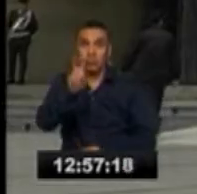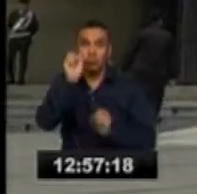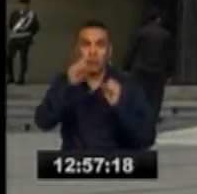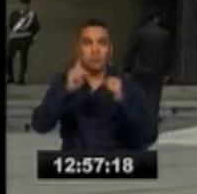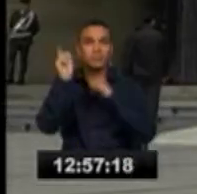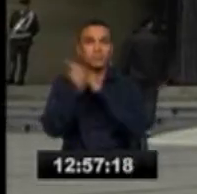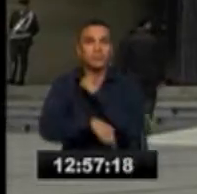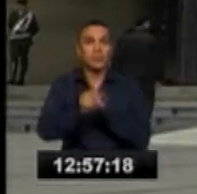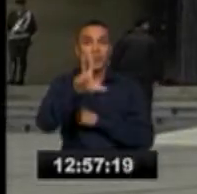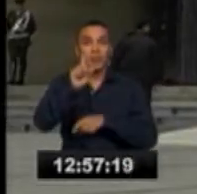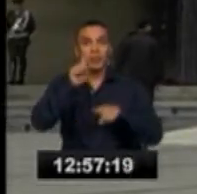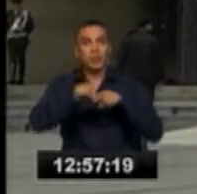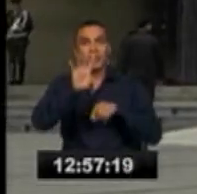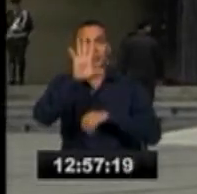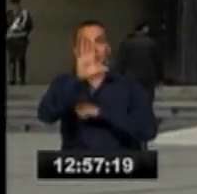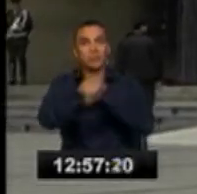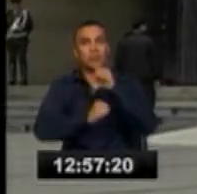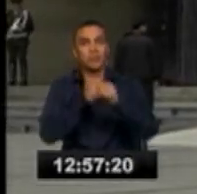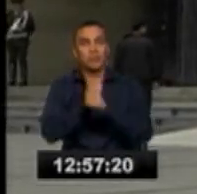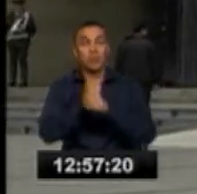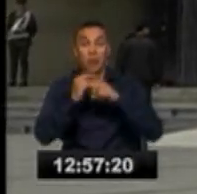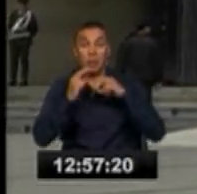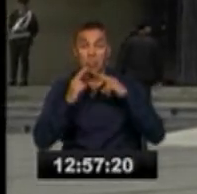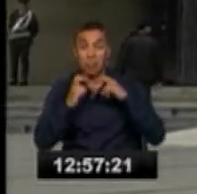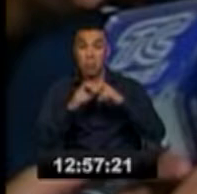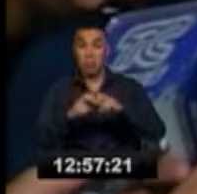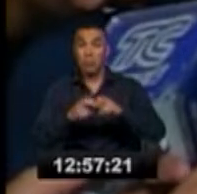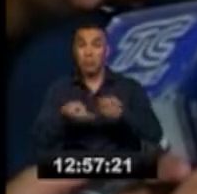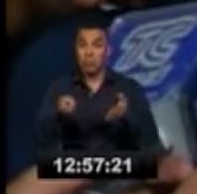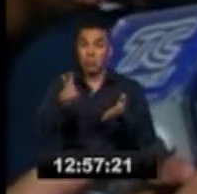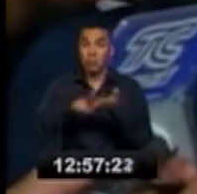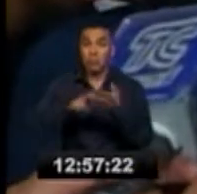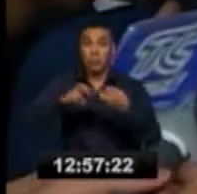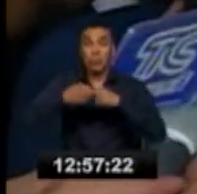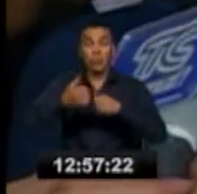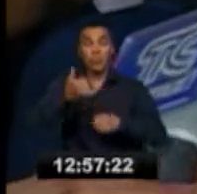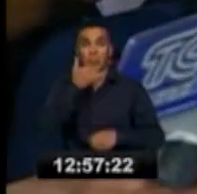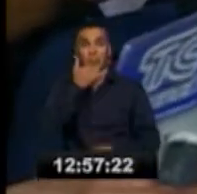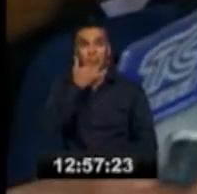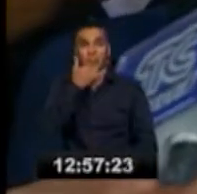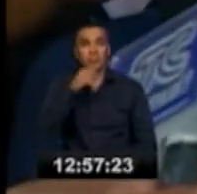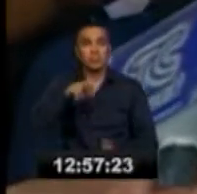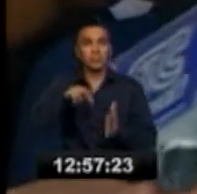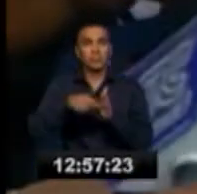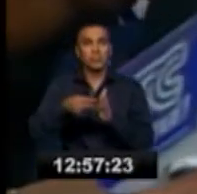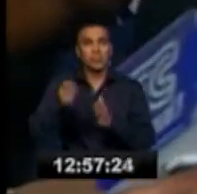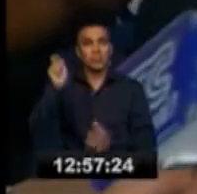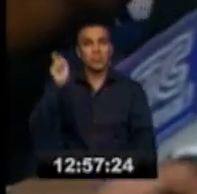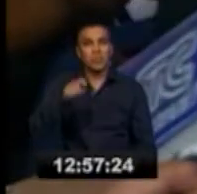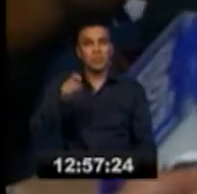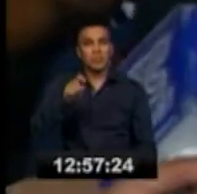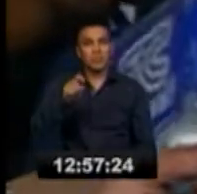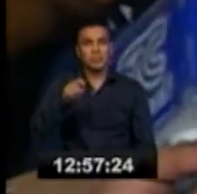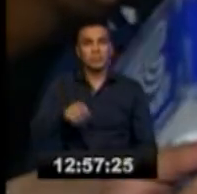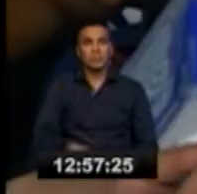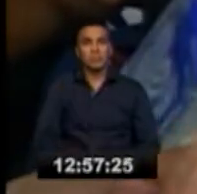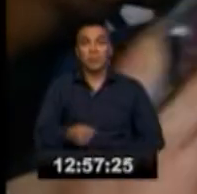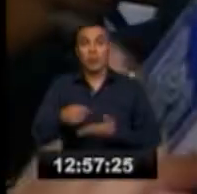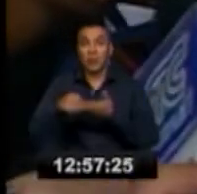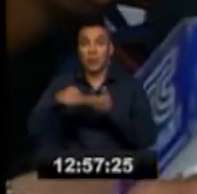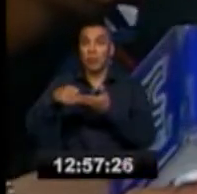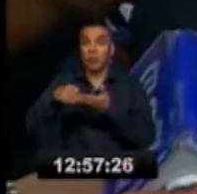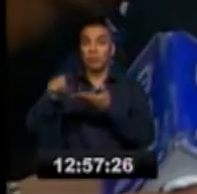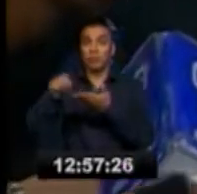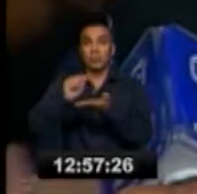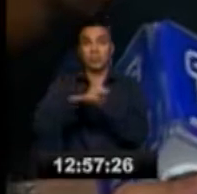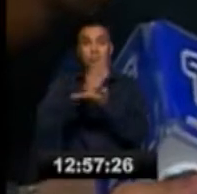de 3 a 5 años. Se analiza serán agravantes. Si es que es un delito común, pues siempre se necesita obviamente la autorización respectiva a